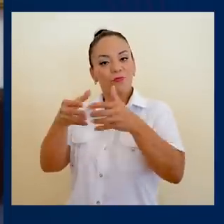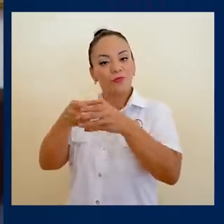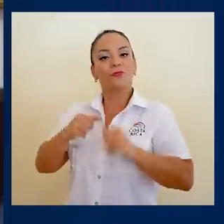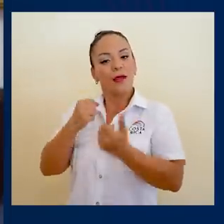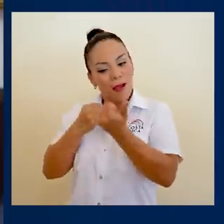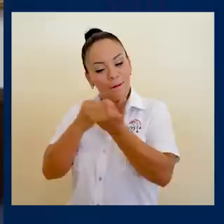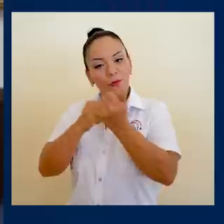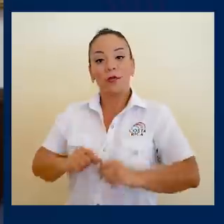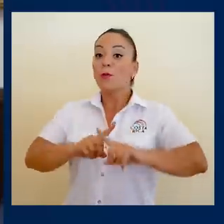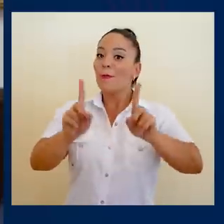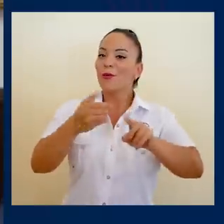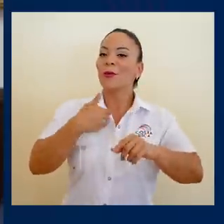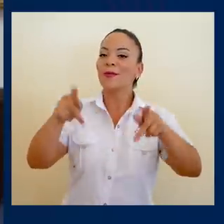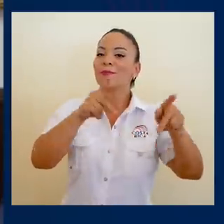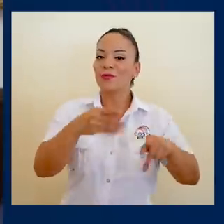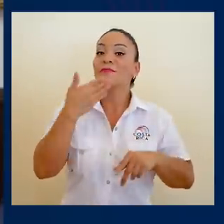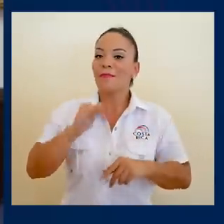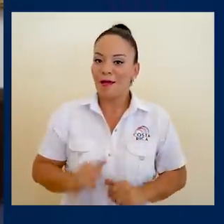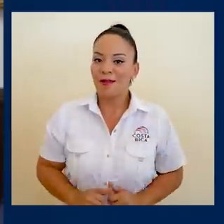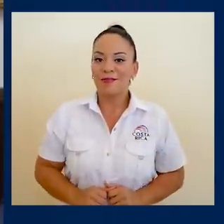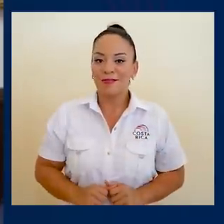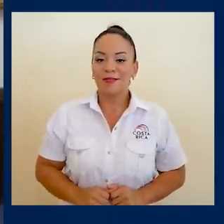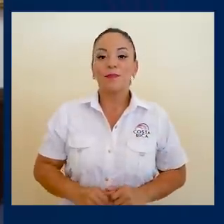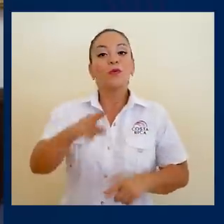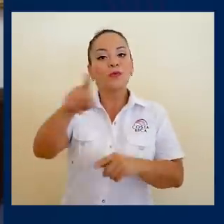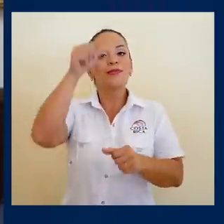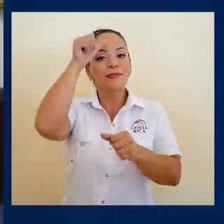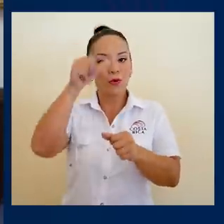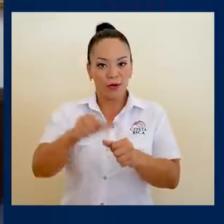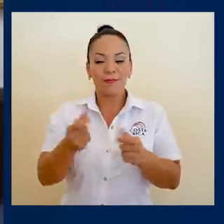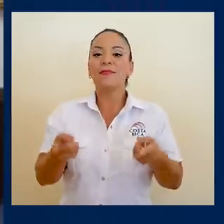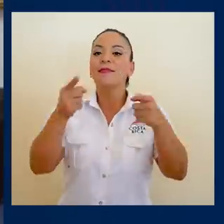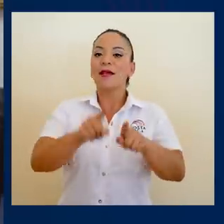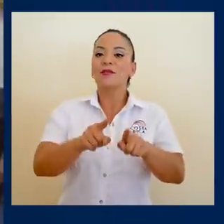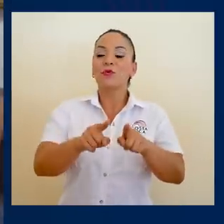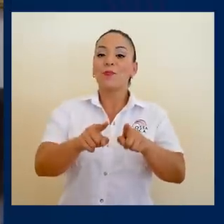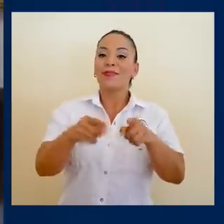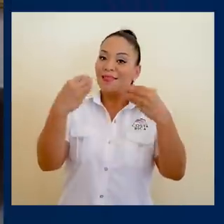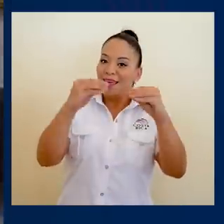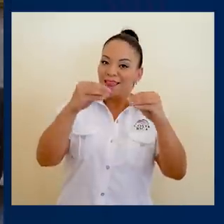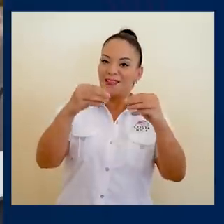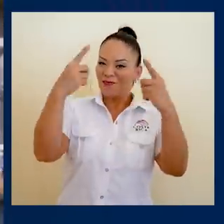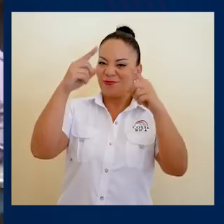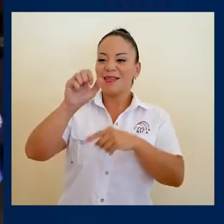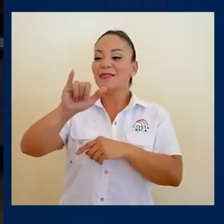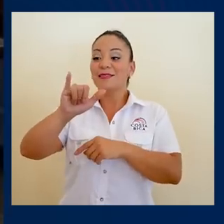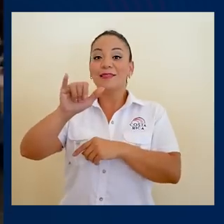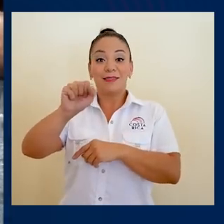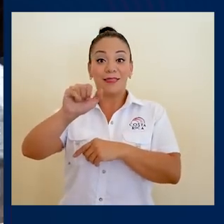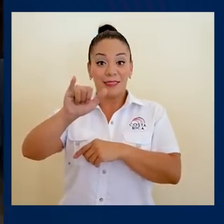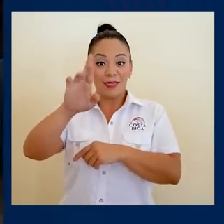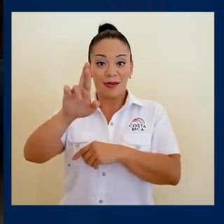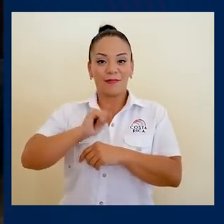pero hay empresarios malintencionados. Y ustedes recordarán el caso de las tiendas CIR. Resulta que cada una